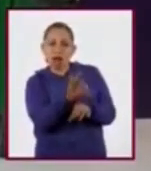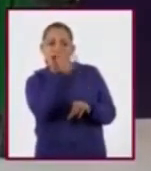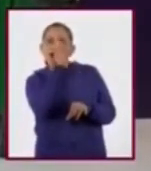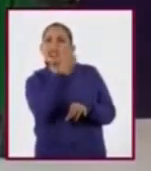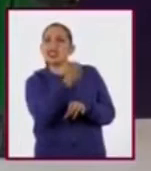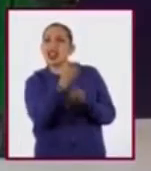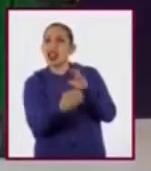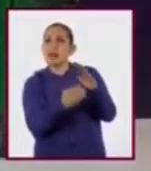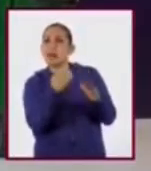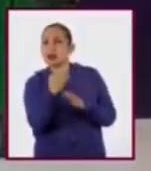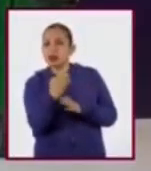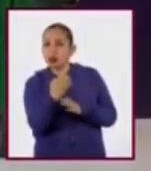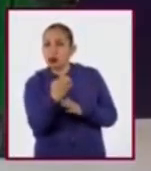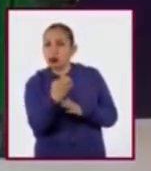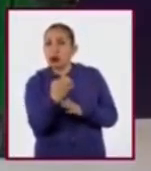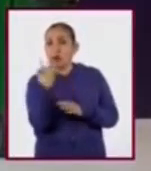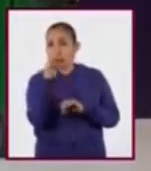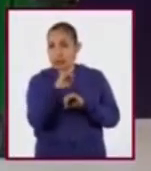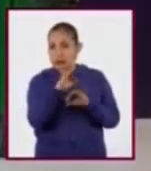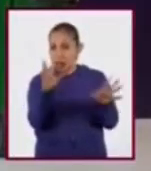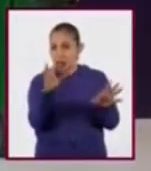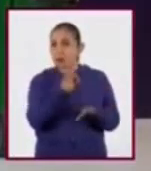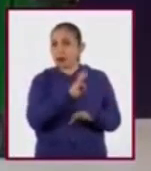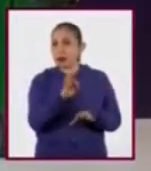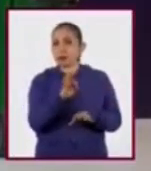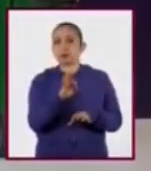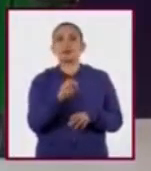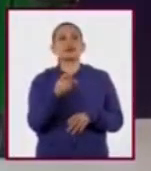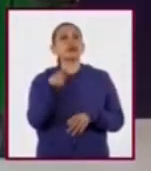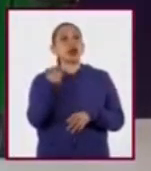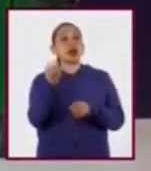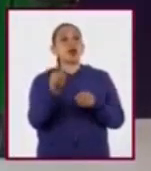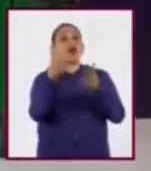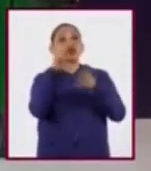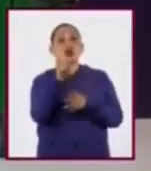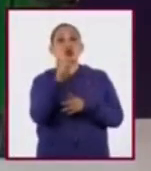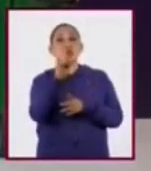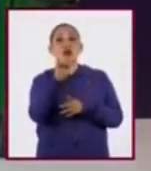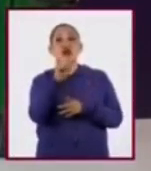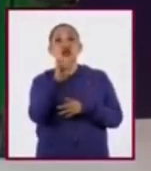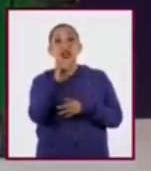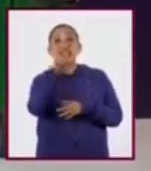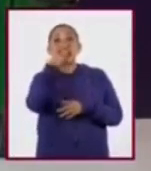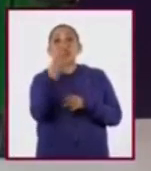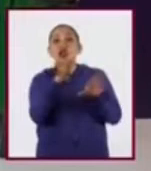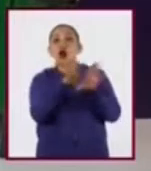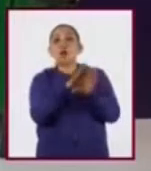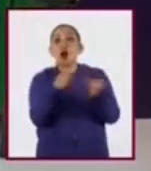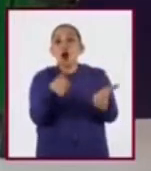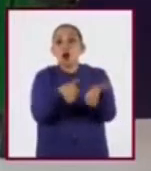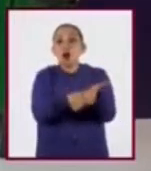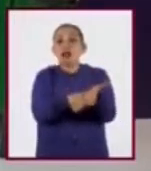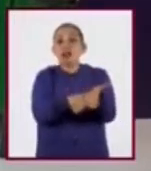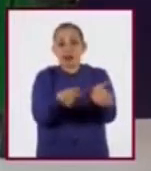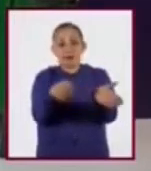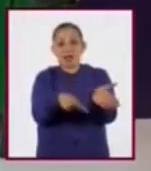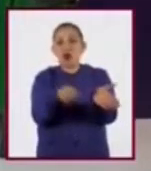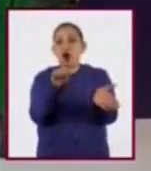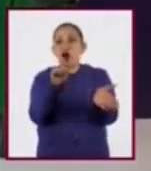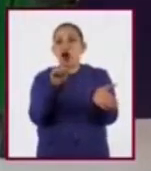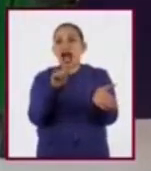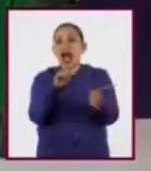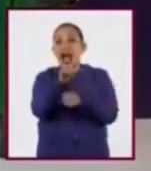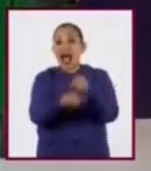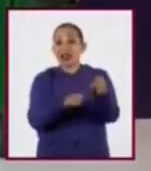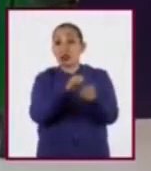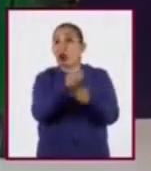químico? Para que nos quede más claro, podemos decir que el número de protones es como la huella digital de los átomos.